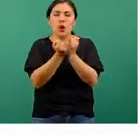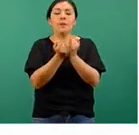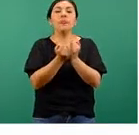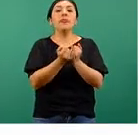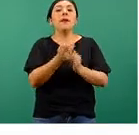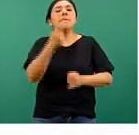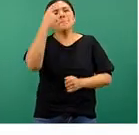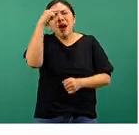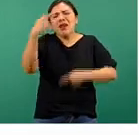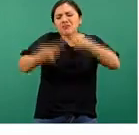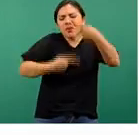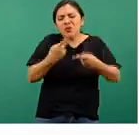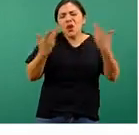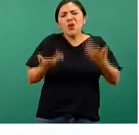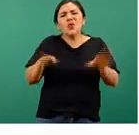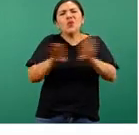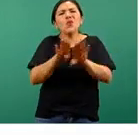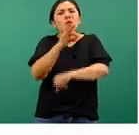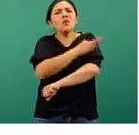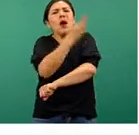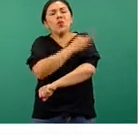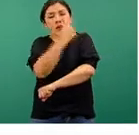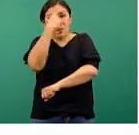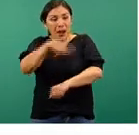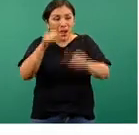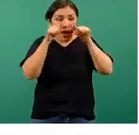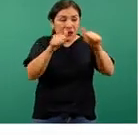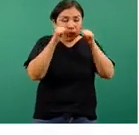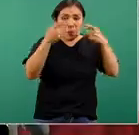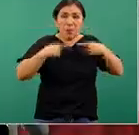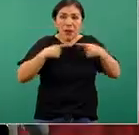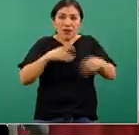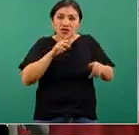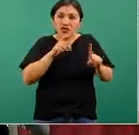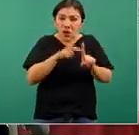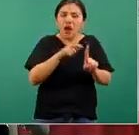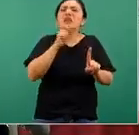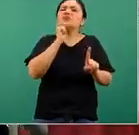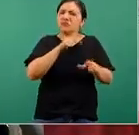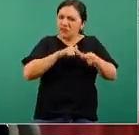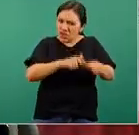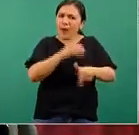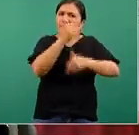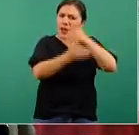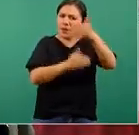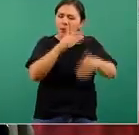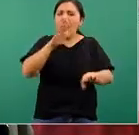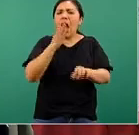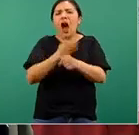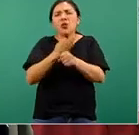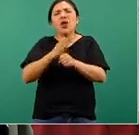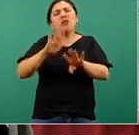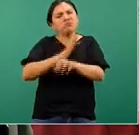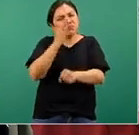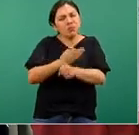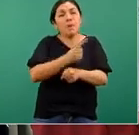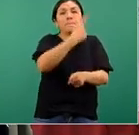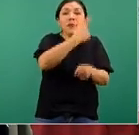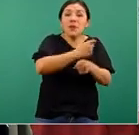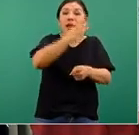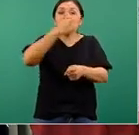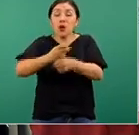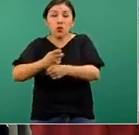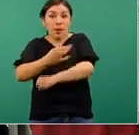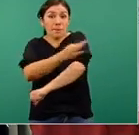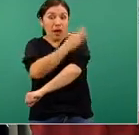la vacunación en el personal de primera y segunda línea. Pero sigue avanzando, se ha mantenido más o menos estable la proporción de primeras y segundas